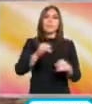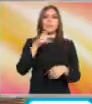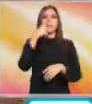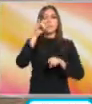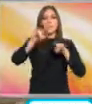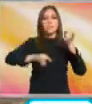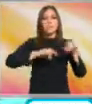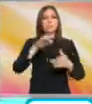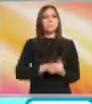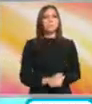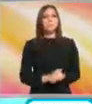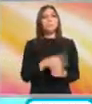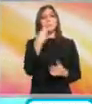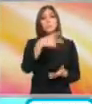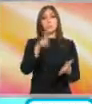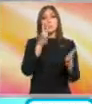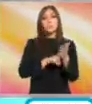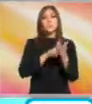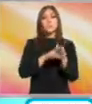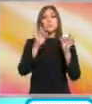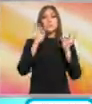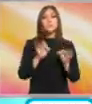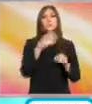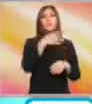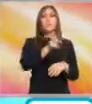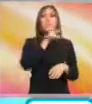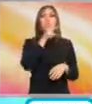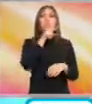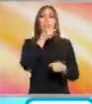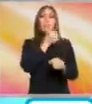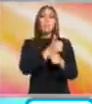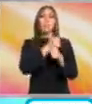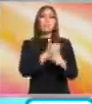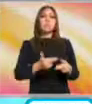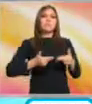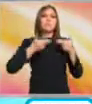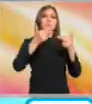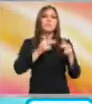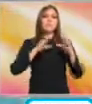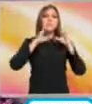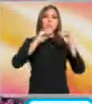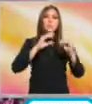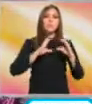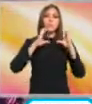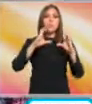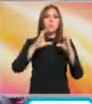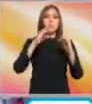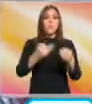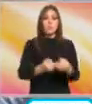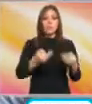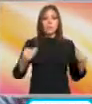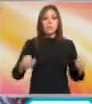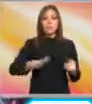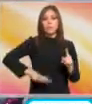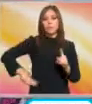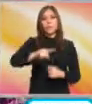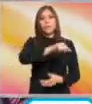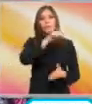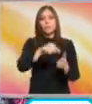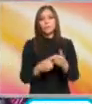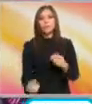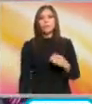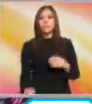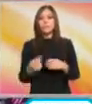hacia Xochimilco los tengo desde mis padres y desde mis abuelos, ¿no? Me enseñaron a cuidar la tierra del lugar de donde crecí, a cuidar y